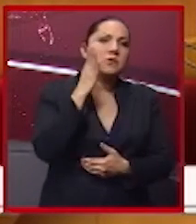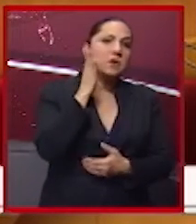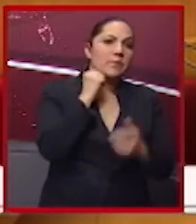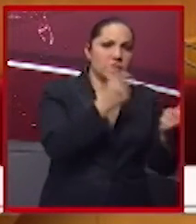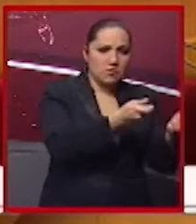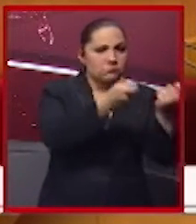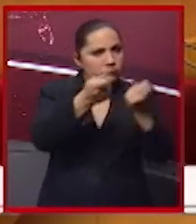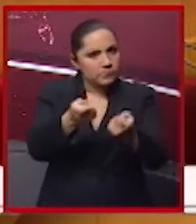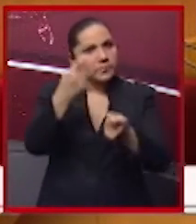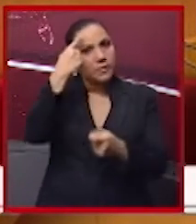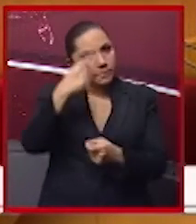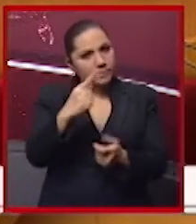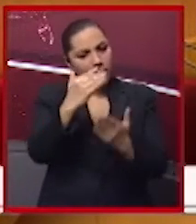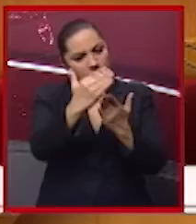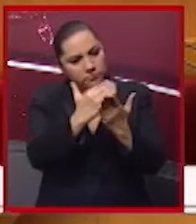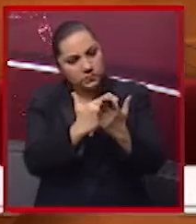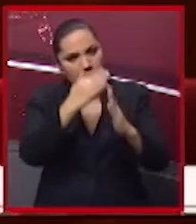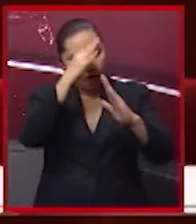derechos laborales.